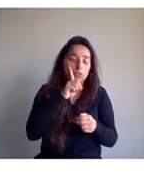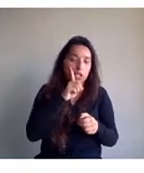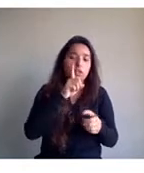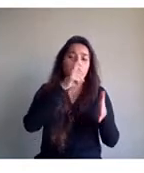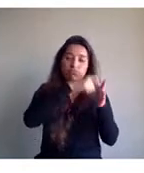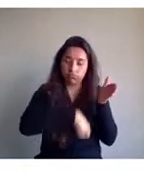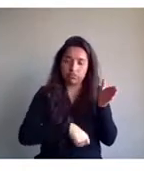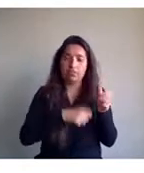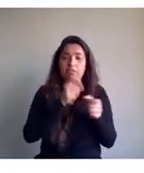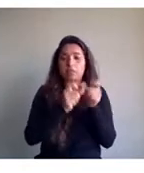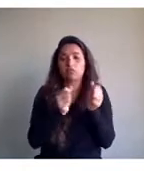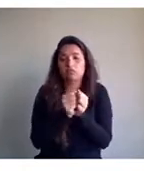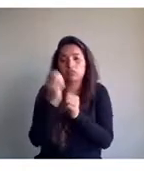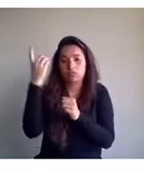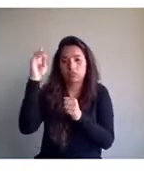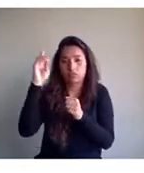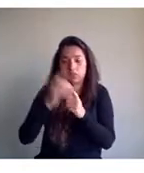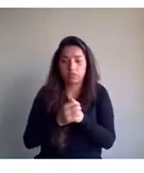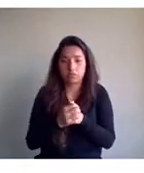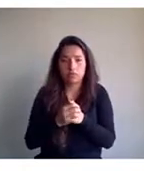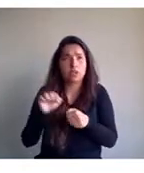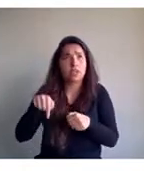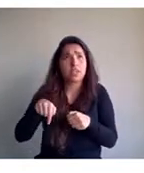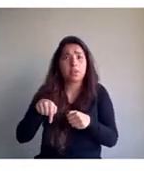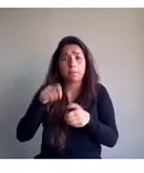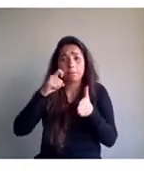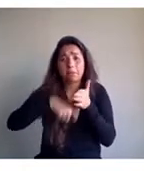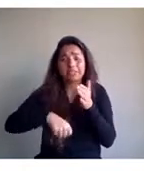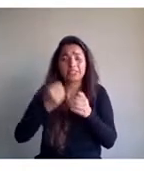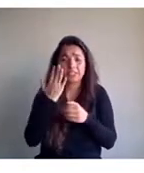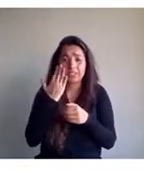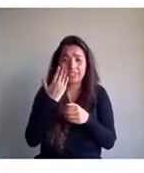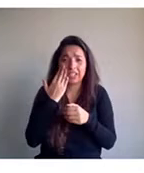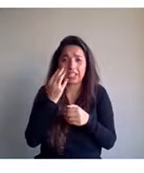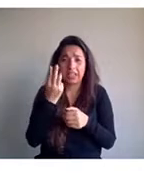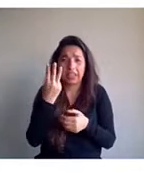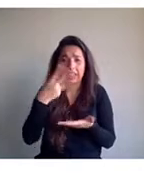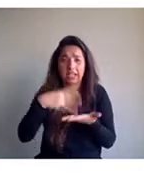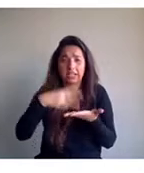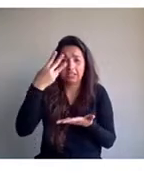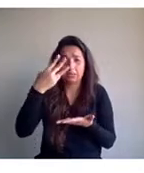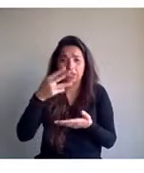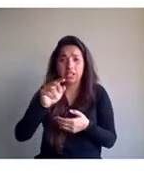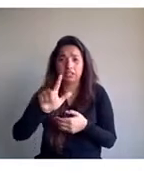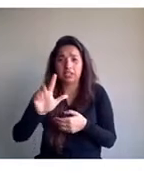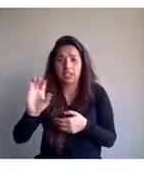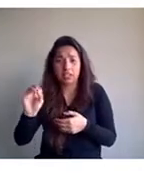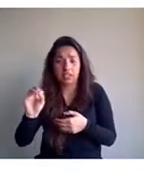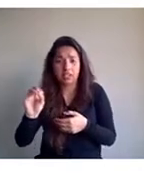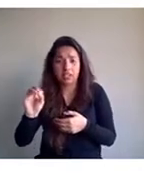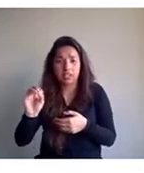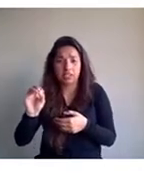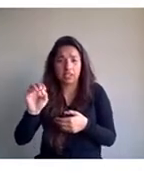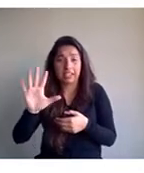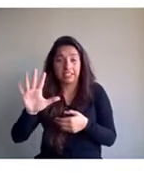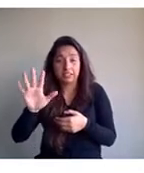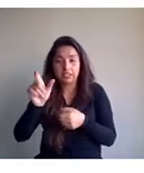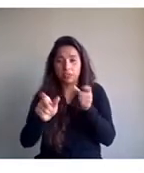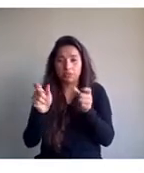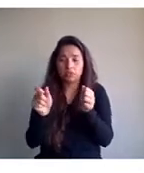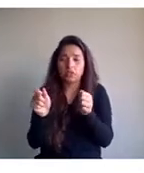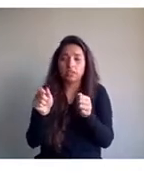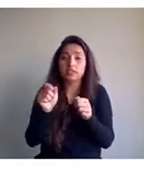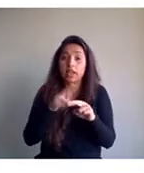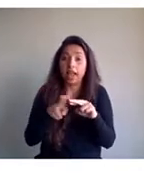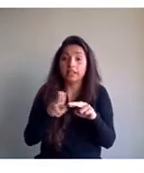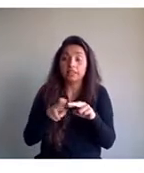abril de este año tres mil setenta y cinco personas con discapacidad estarían vinculadas en el sector privado lo que refleja en algo en